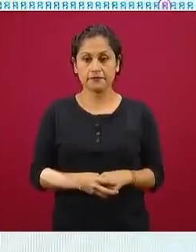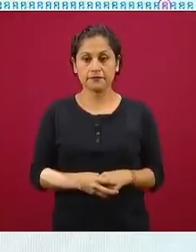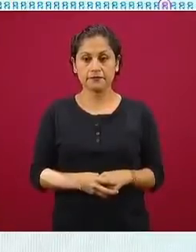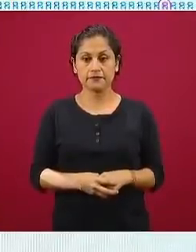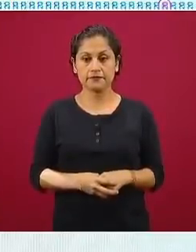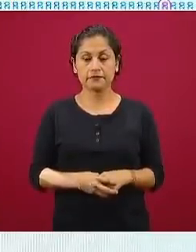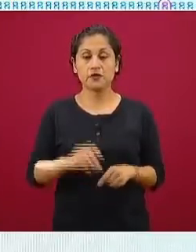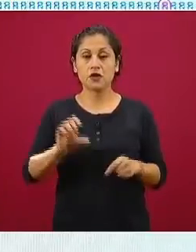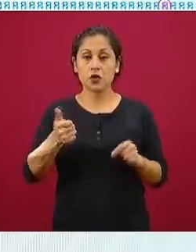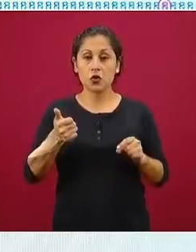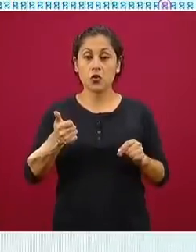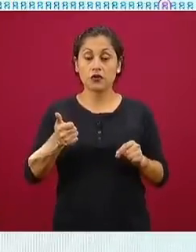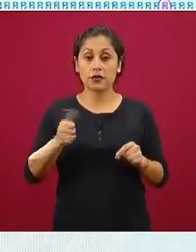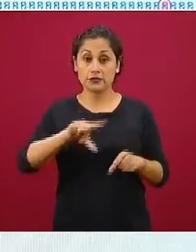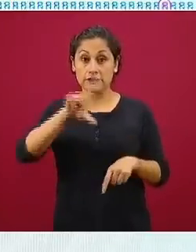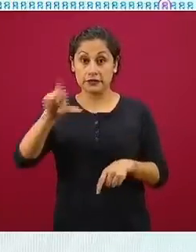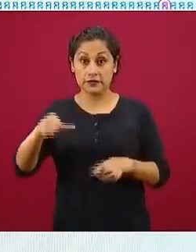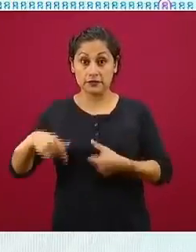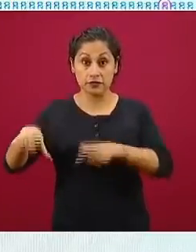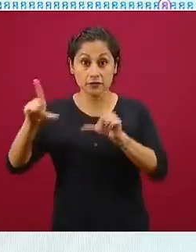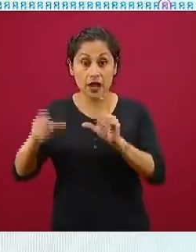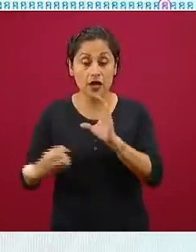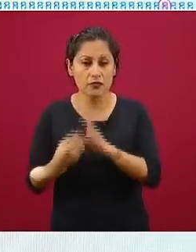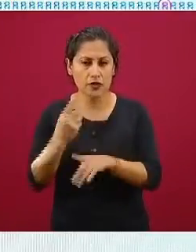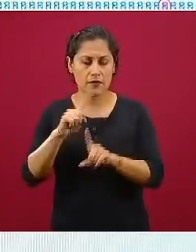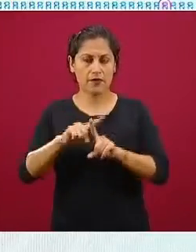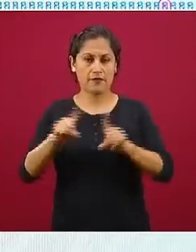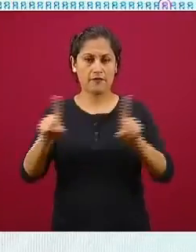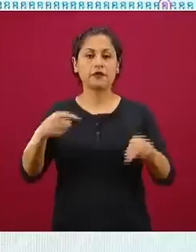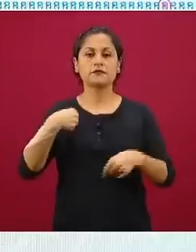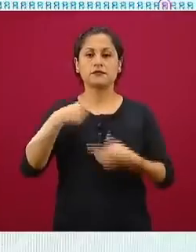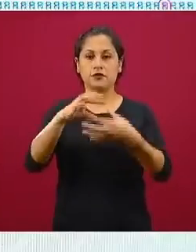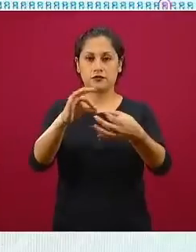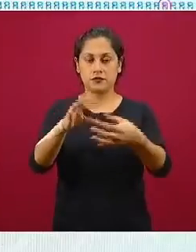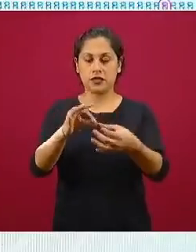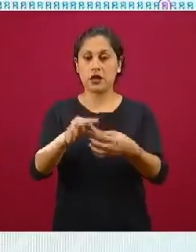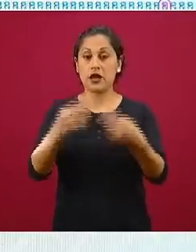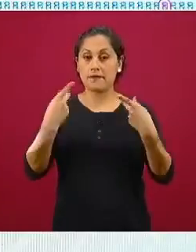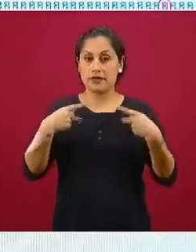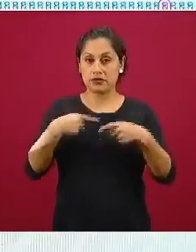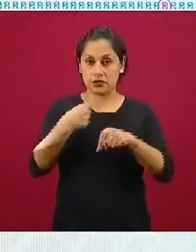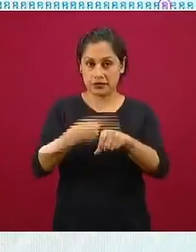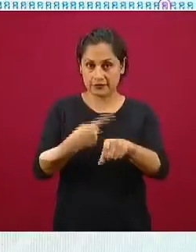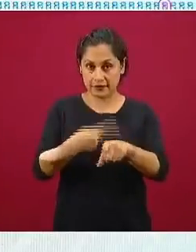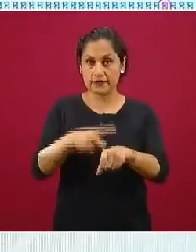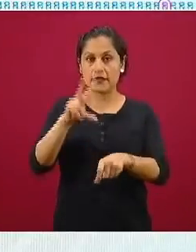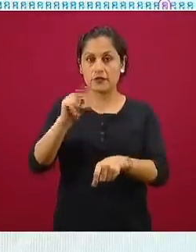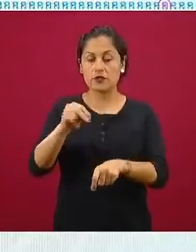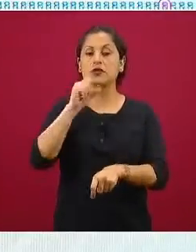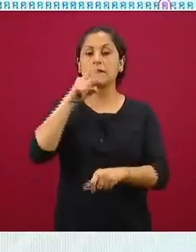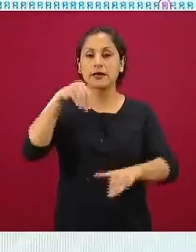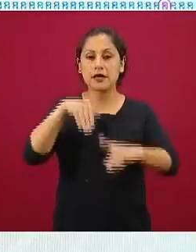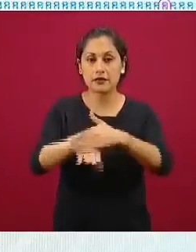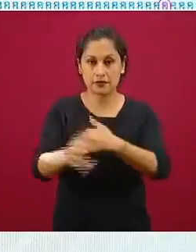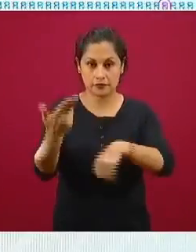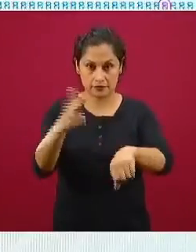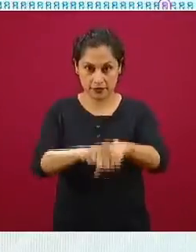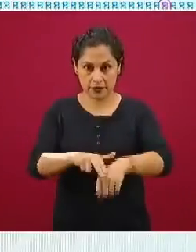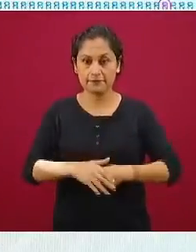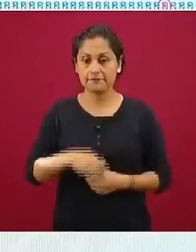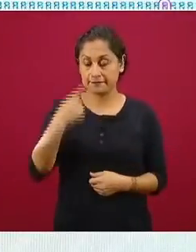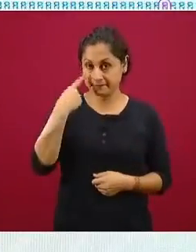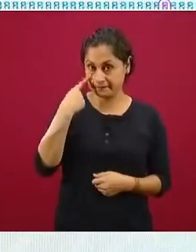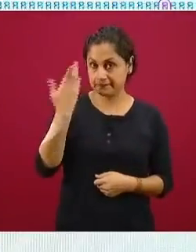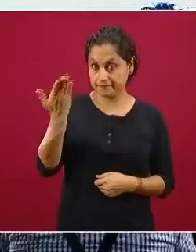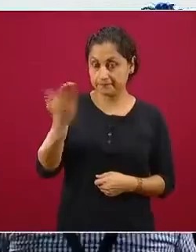dos curvas, explicaré qué significan. No son solo casos, sino son personas hospitalizadas. Y vean, por